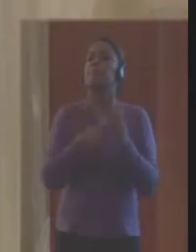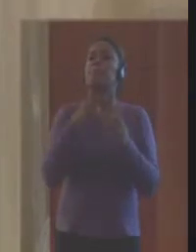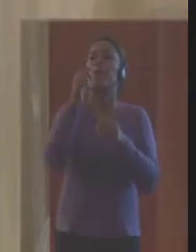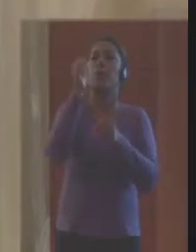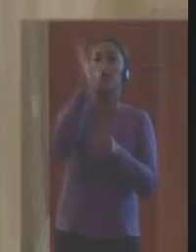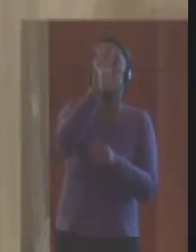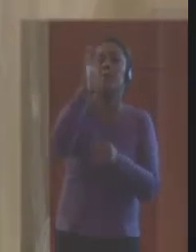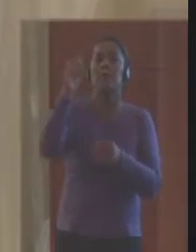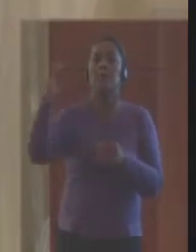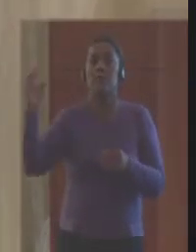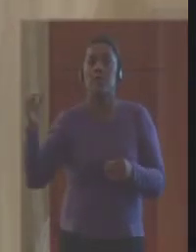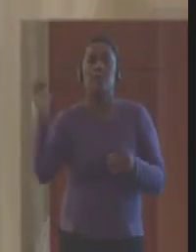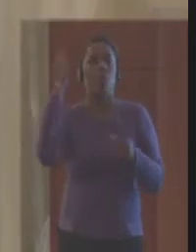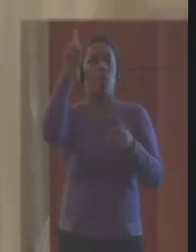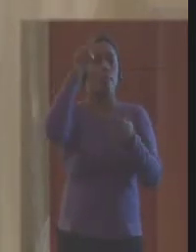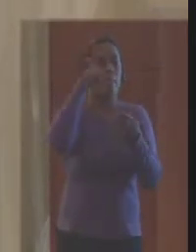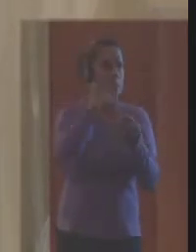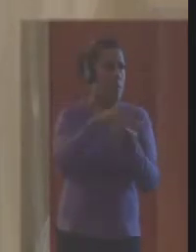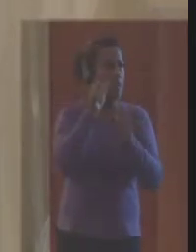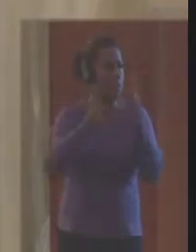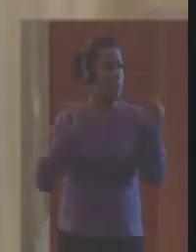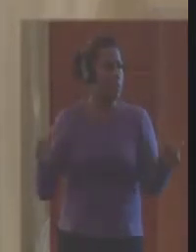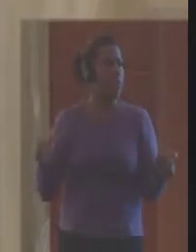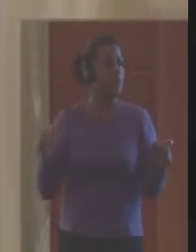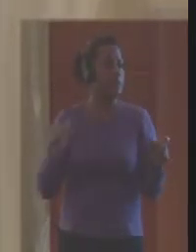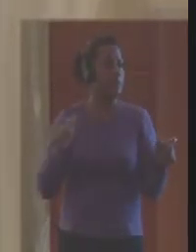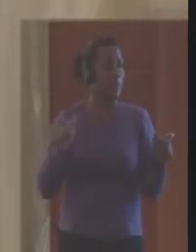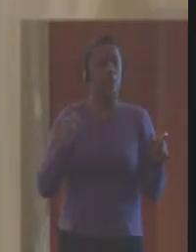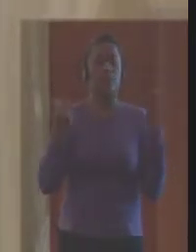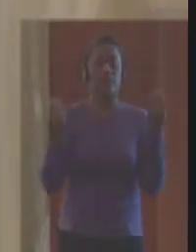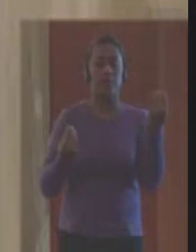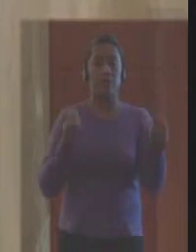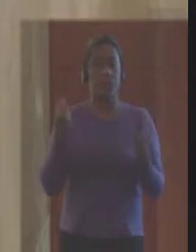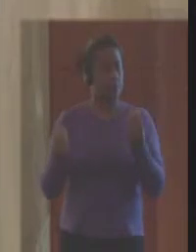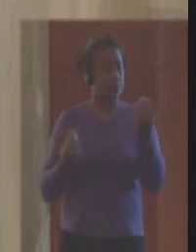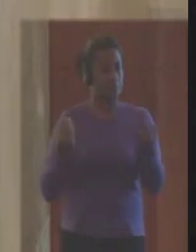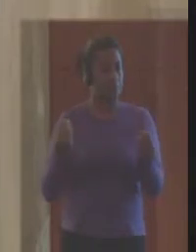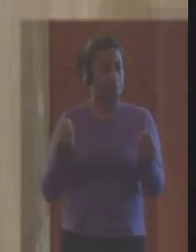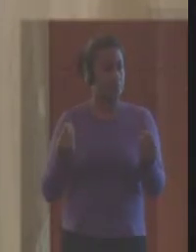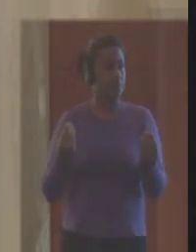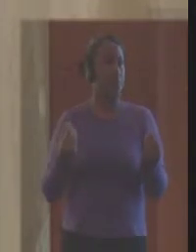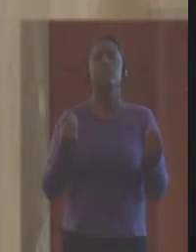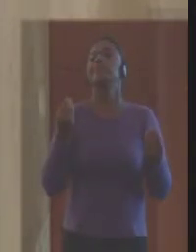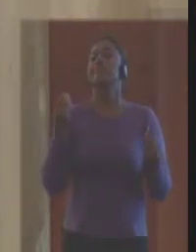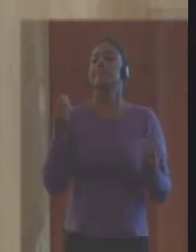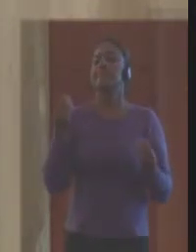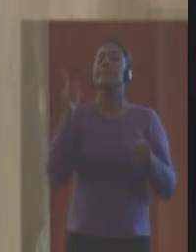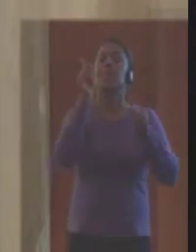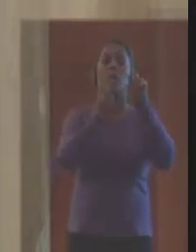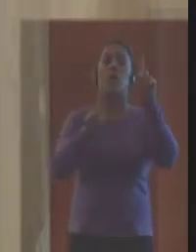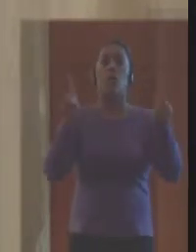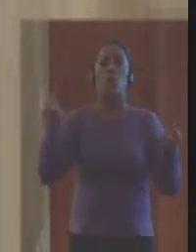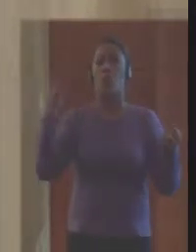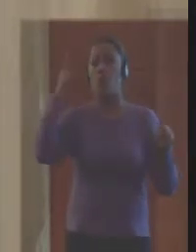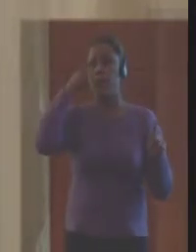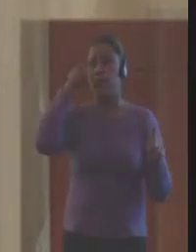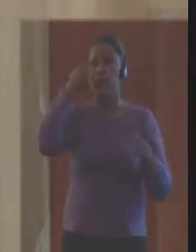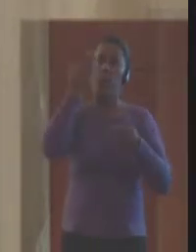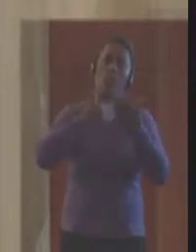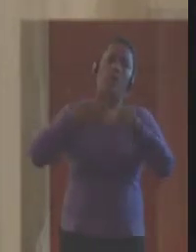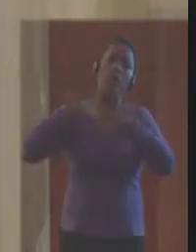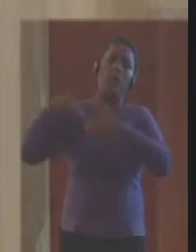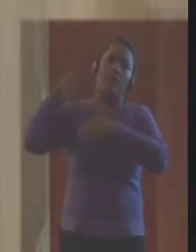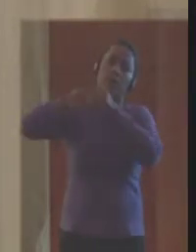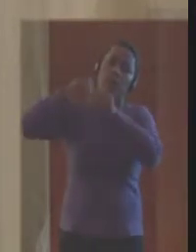a escala 1000, nivel de detalle, nivel de predio. Muy importante. Y eso ha sido el resultado de años. ¿A qué